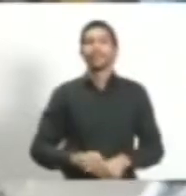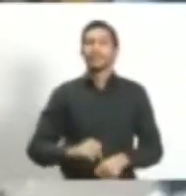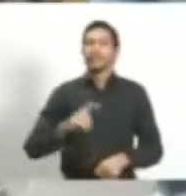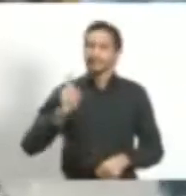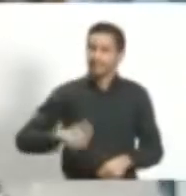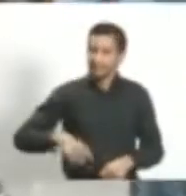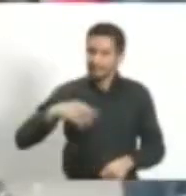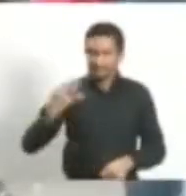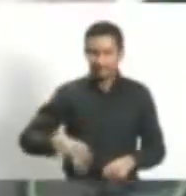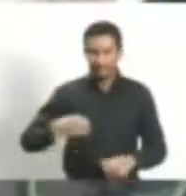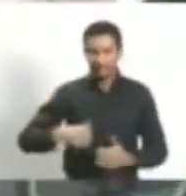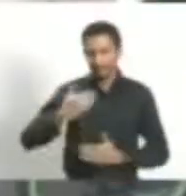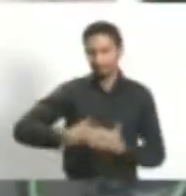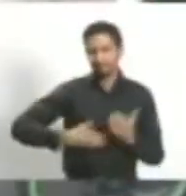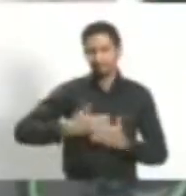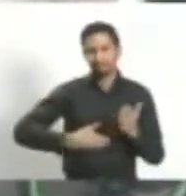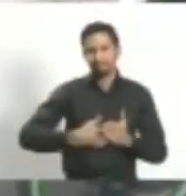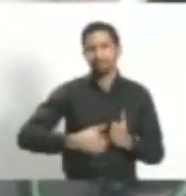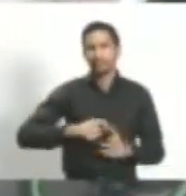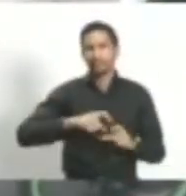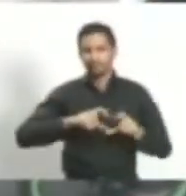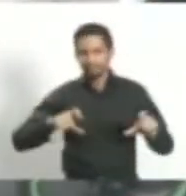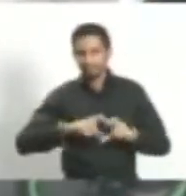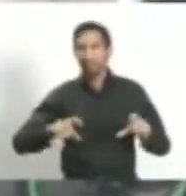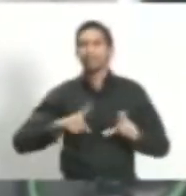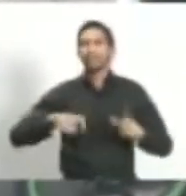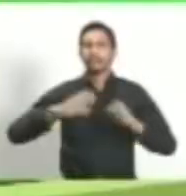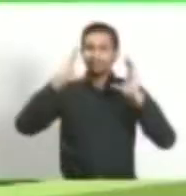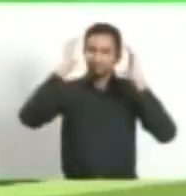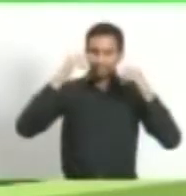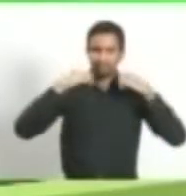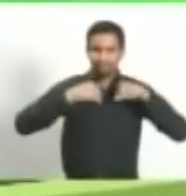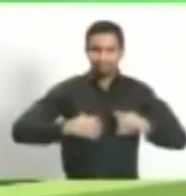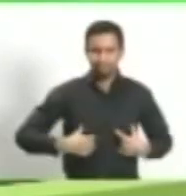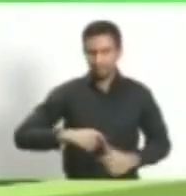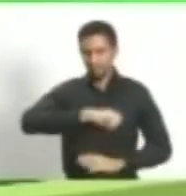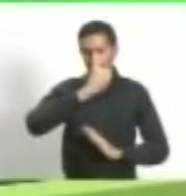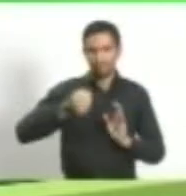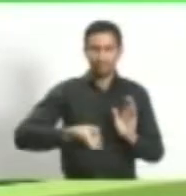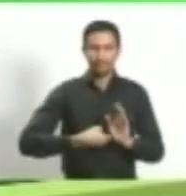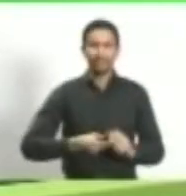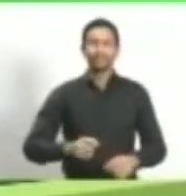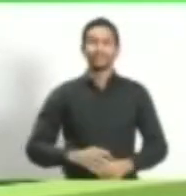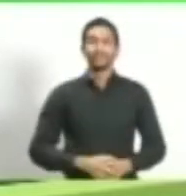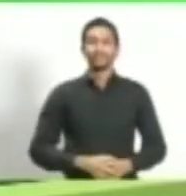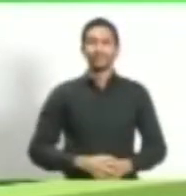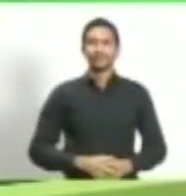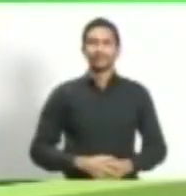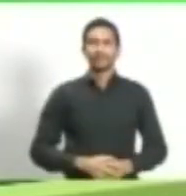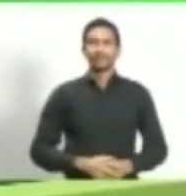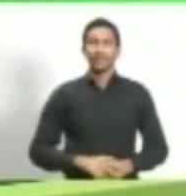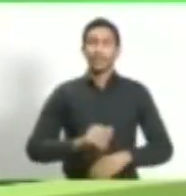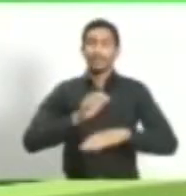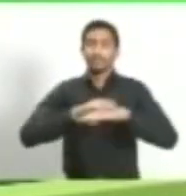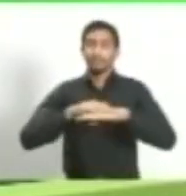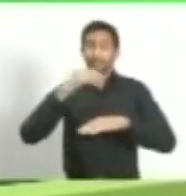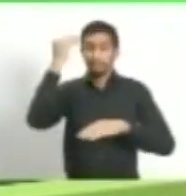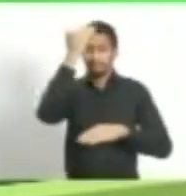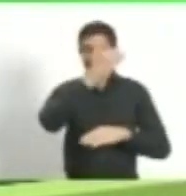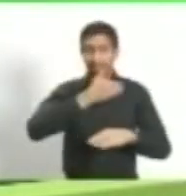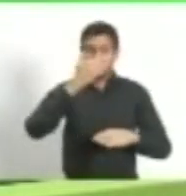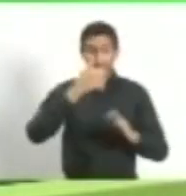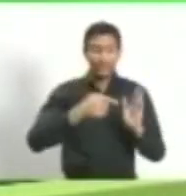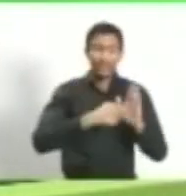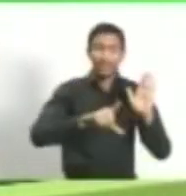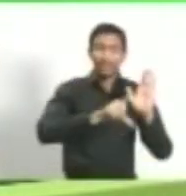la documentación reglamentaria y los elementos de seguridad. Analice esto. Respecto al Código de Policía, la Corte Constitucional